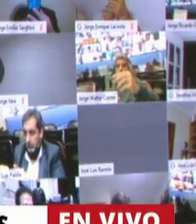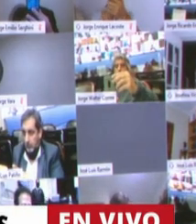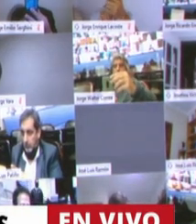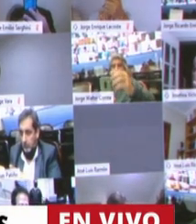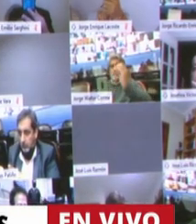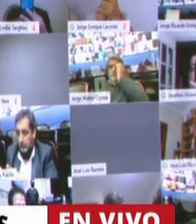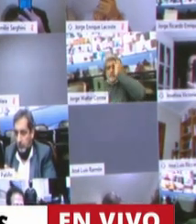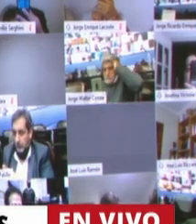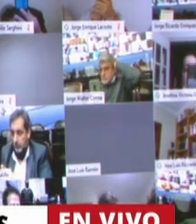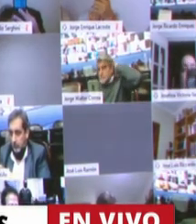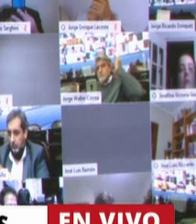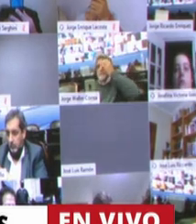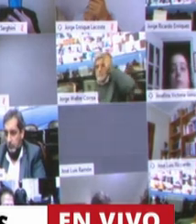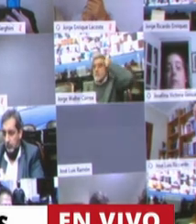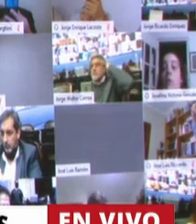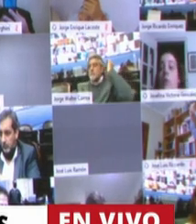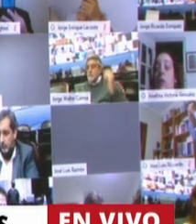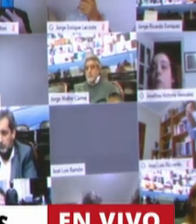hoy ah